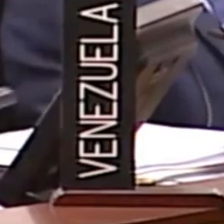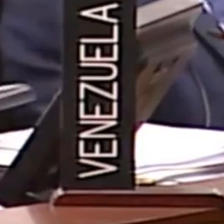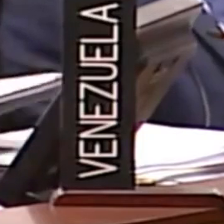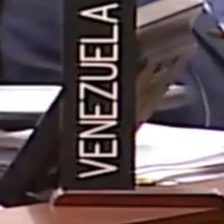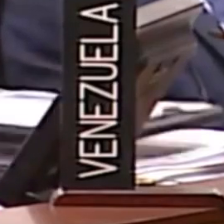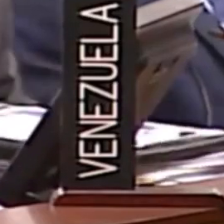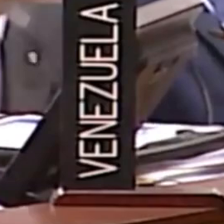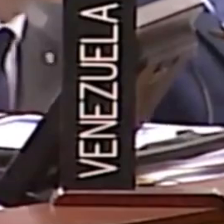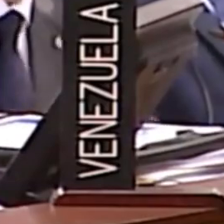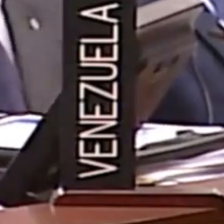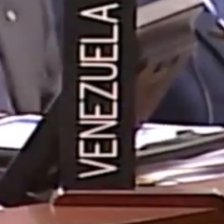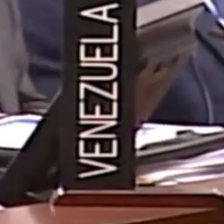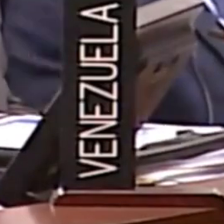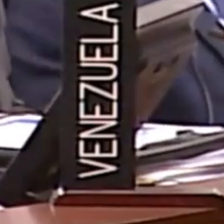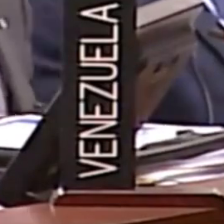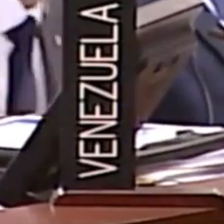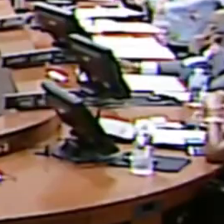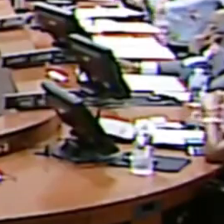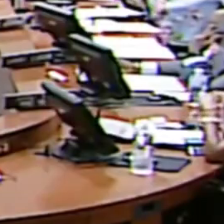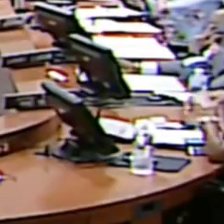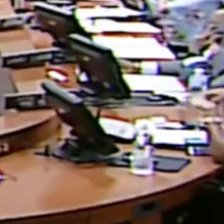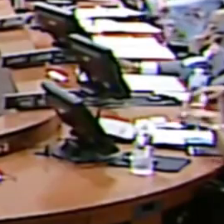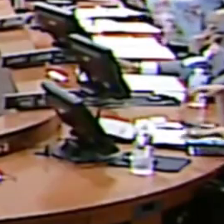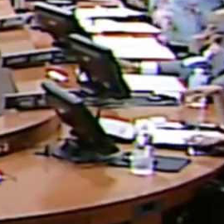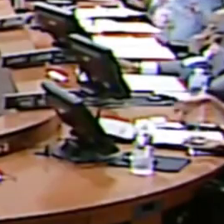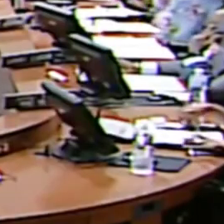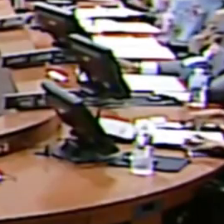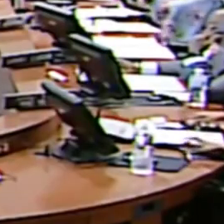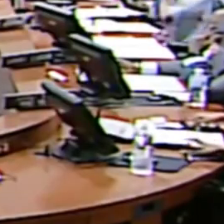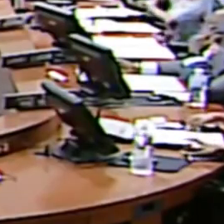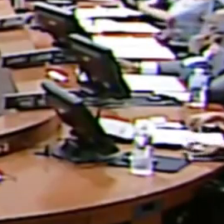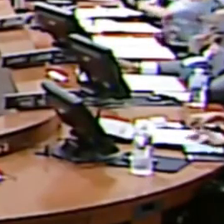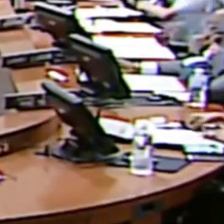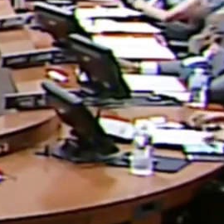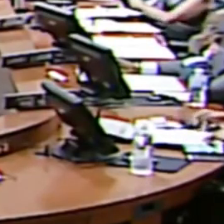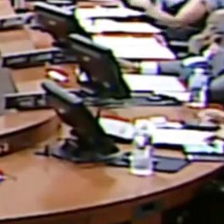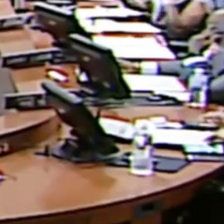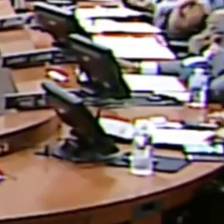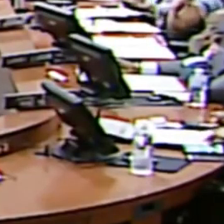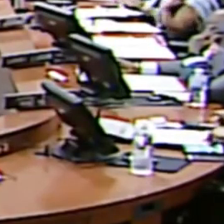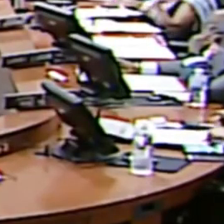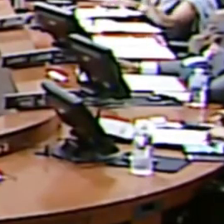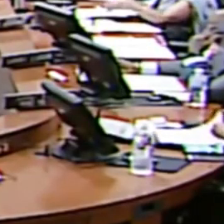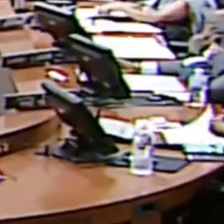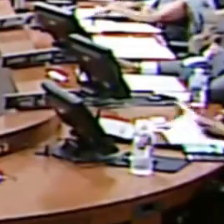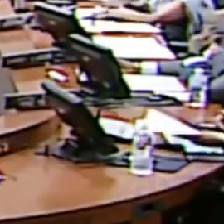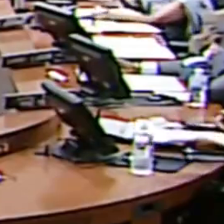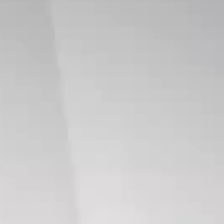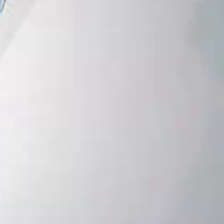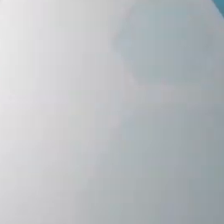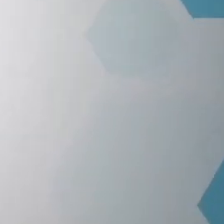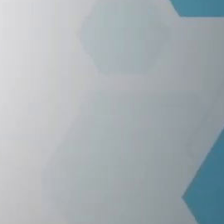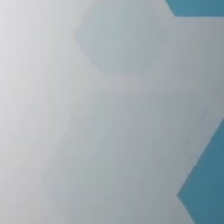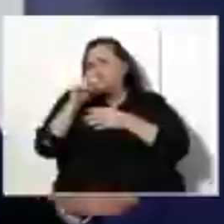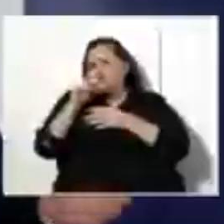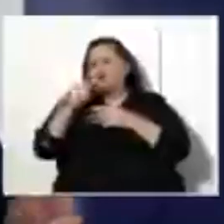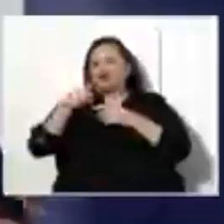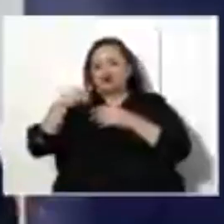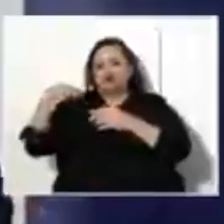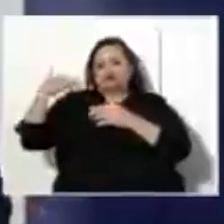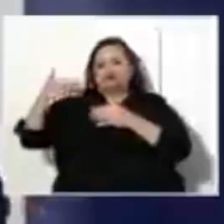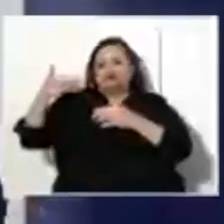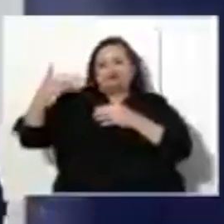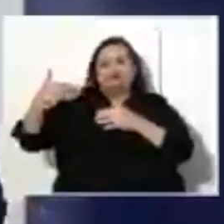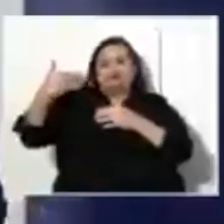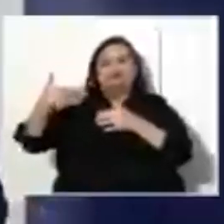del país cuando se constate que el gobierno de Daniel Ortega ha roto los procesos constitucionales y el orden democrático. El